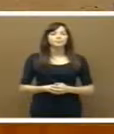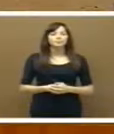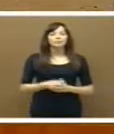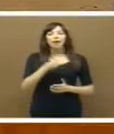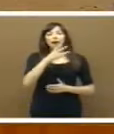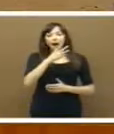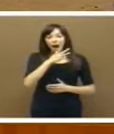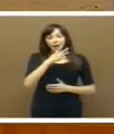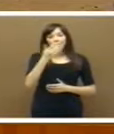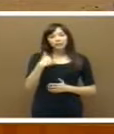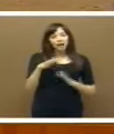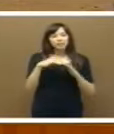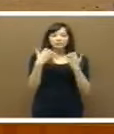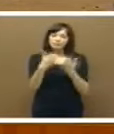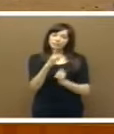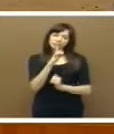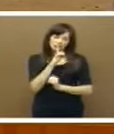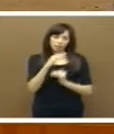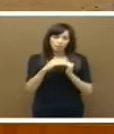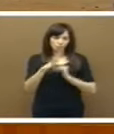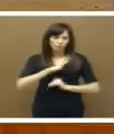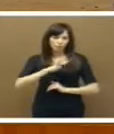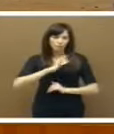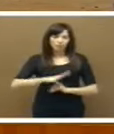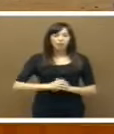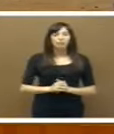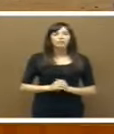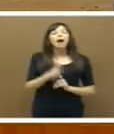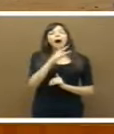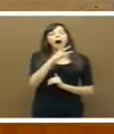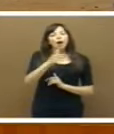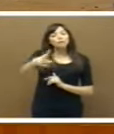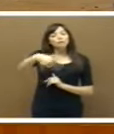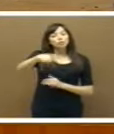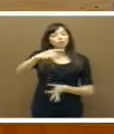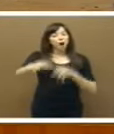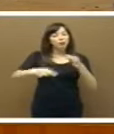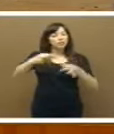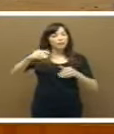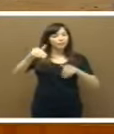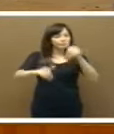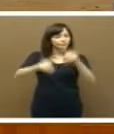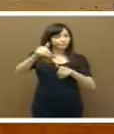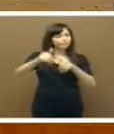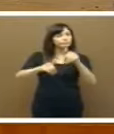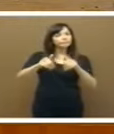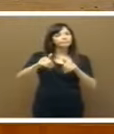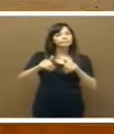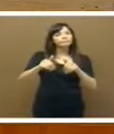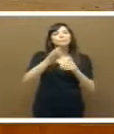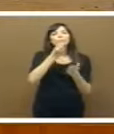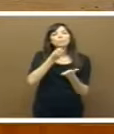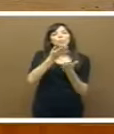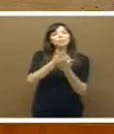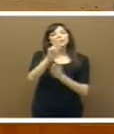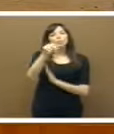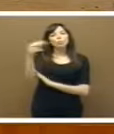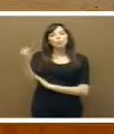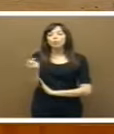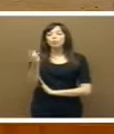Someto, señorías, silencio, señorías, por favor. Someto a la consideración de la Cámara la votación de la propuesta de resolución